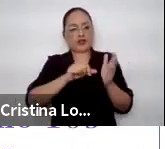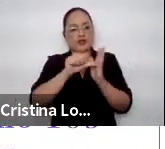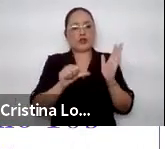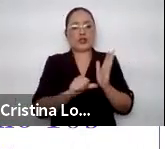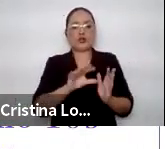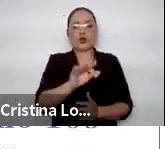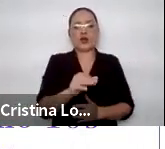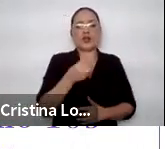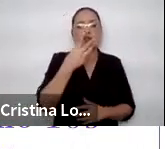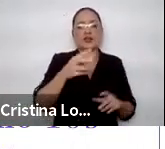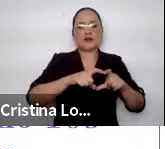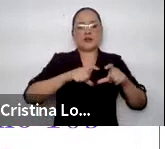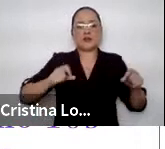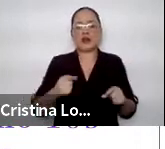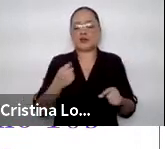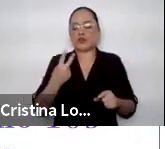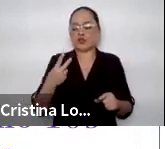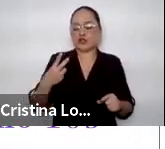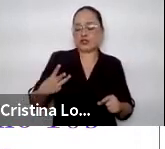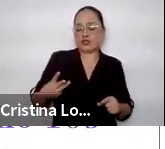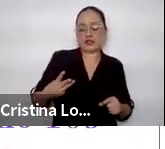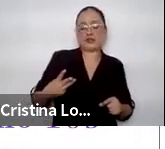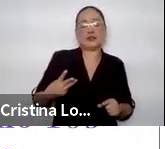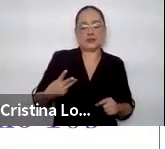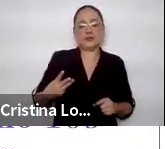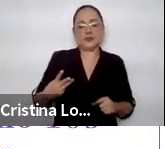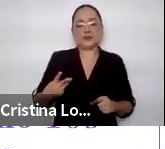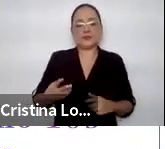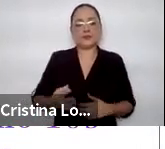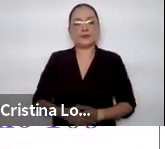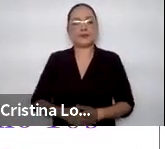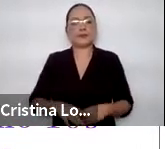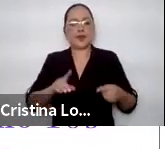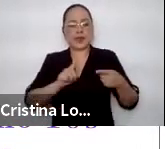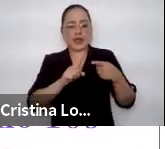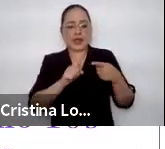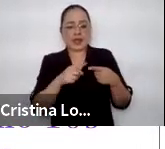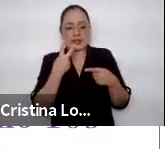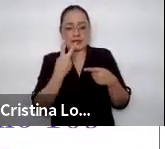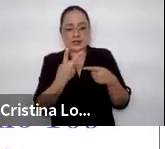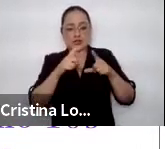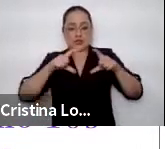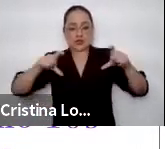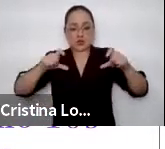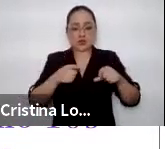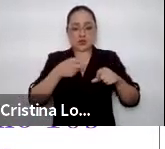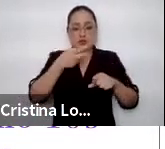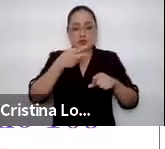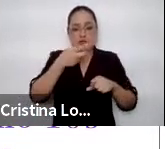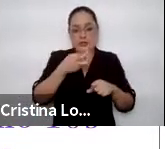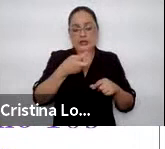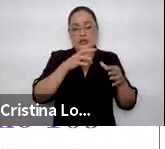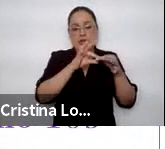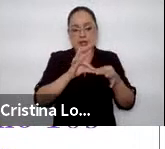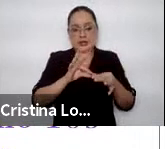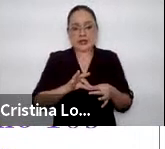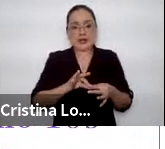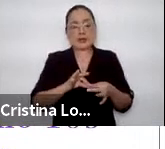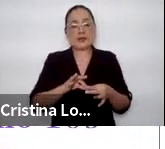43, párrafos 2 y 3, en el cual podríamos